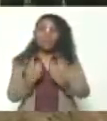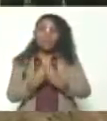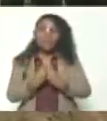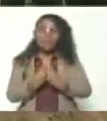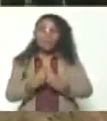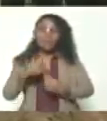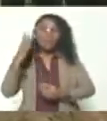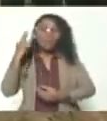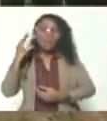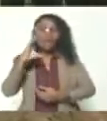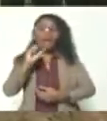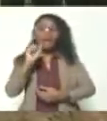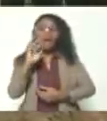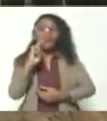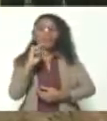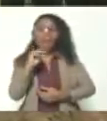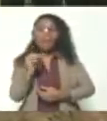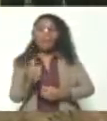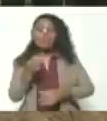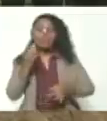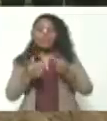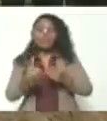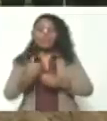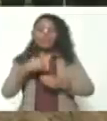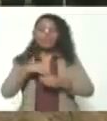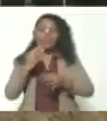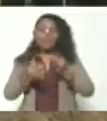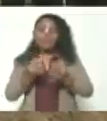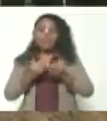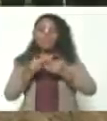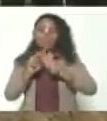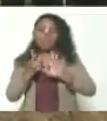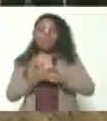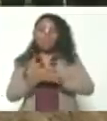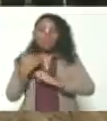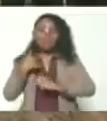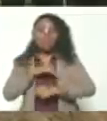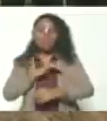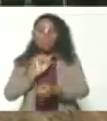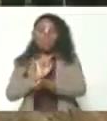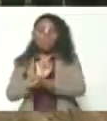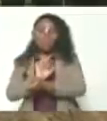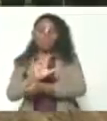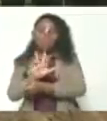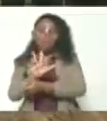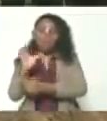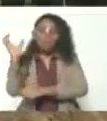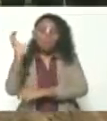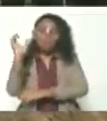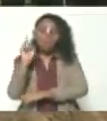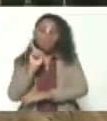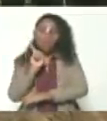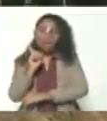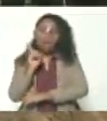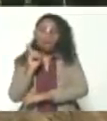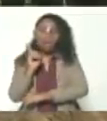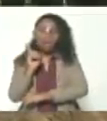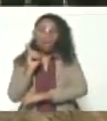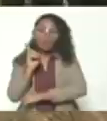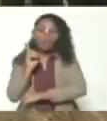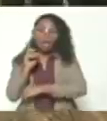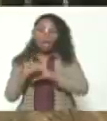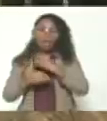en jefe Carmen Meléndez, nosotros hemos capturado 3 colombianos. Estos colombianos han